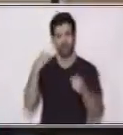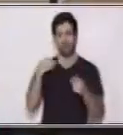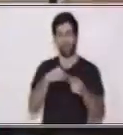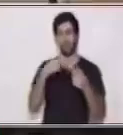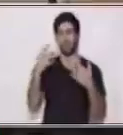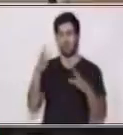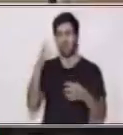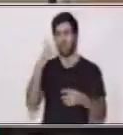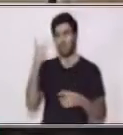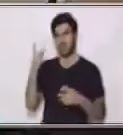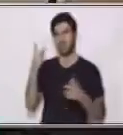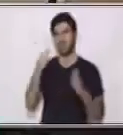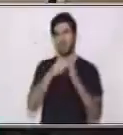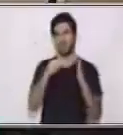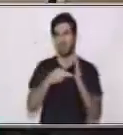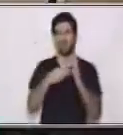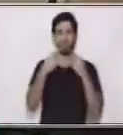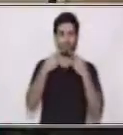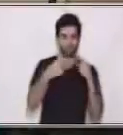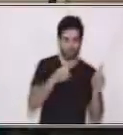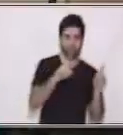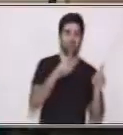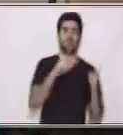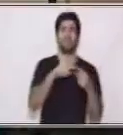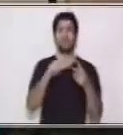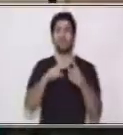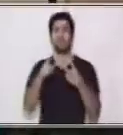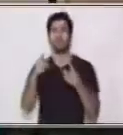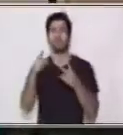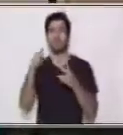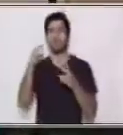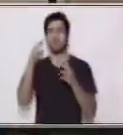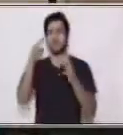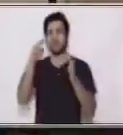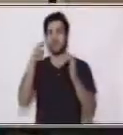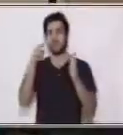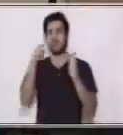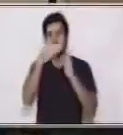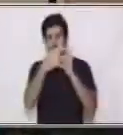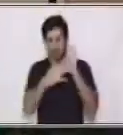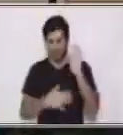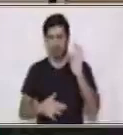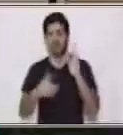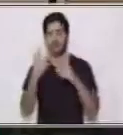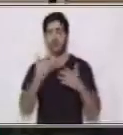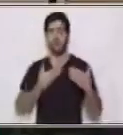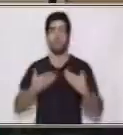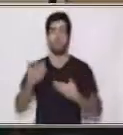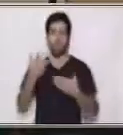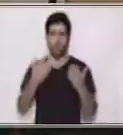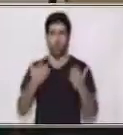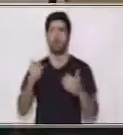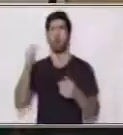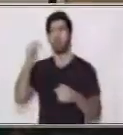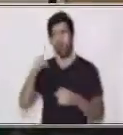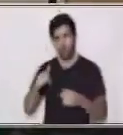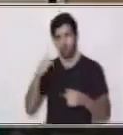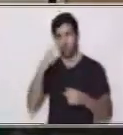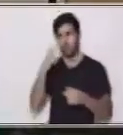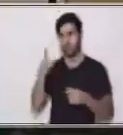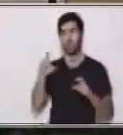narrativo, texto informativo y texto poético? Ahora estamos viendo algunos recursos que se utilizan dentro del texto